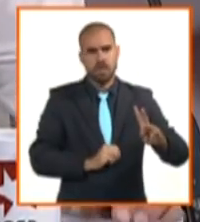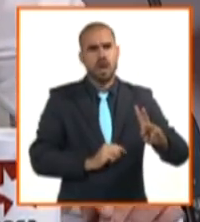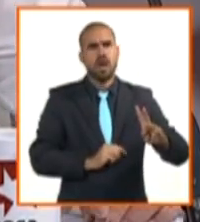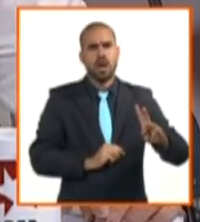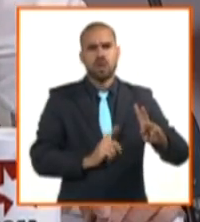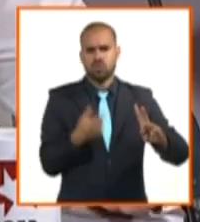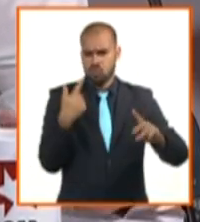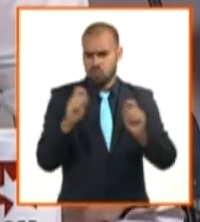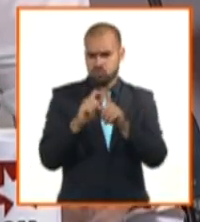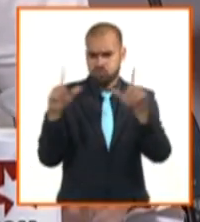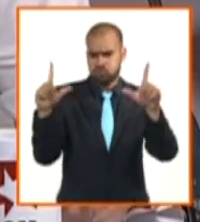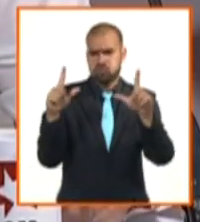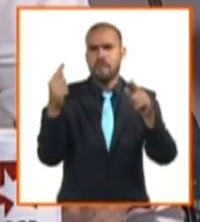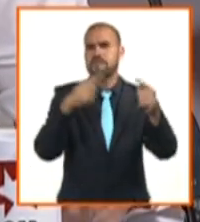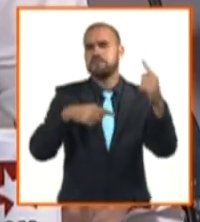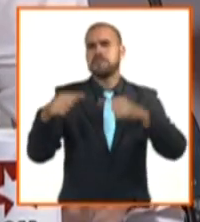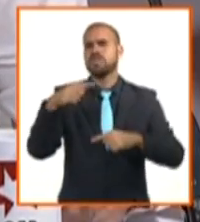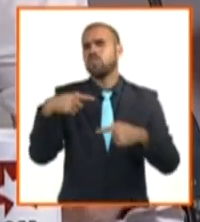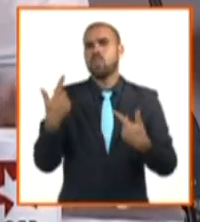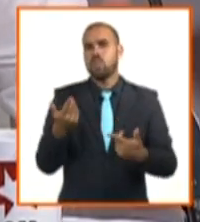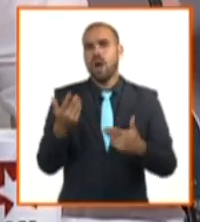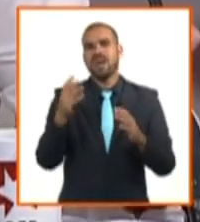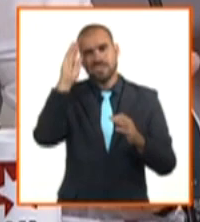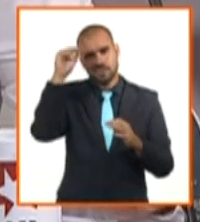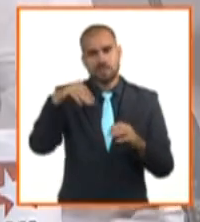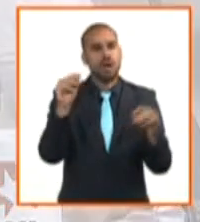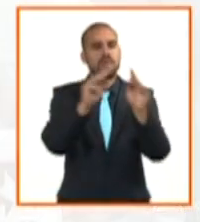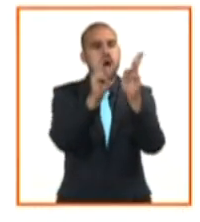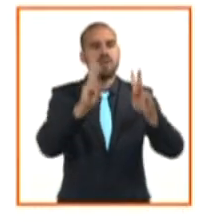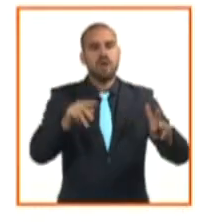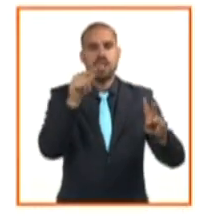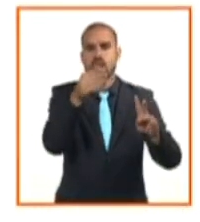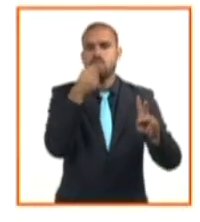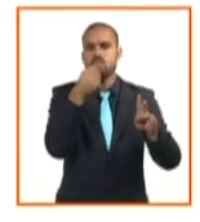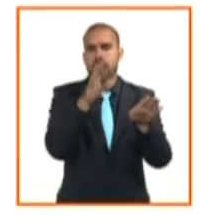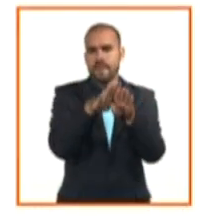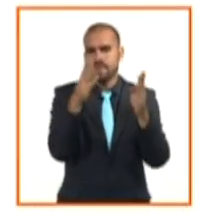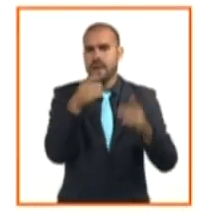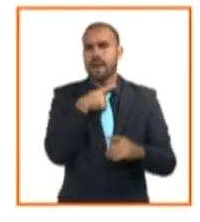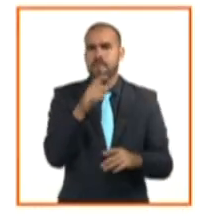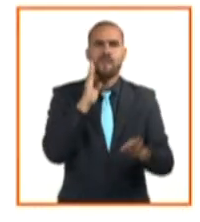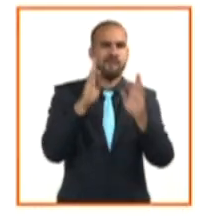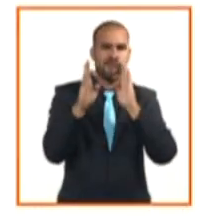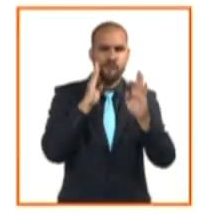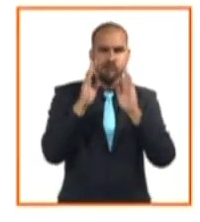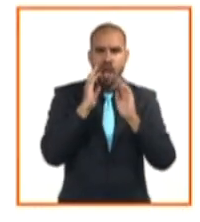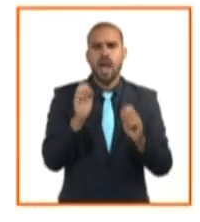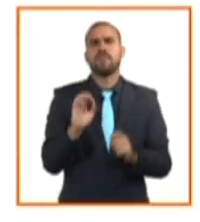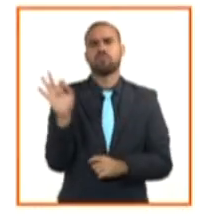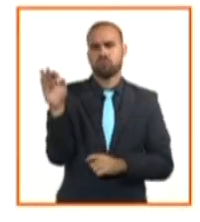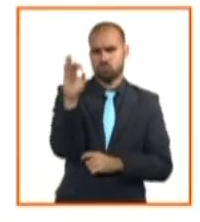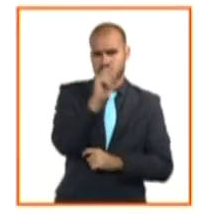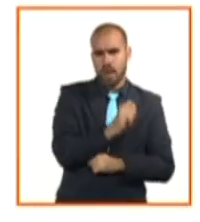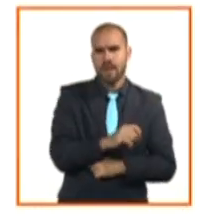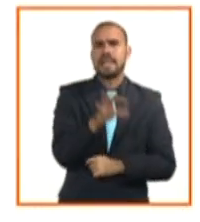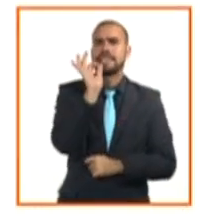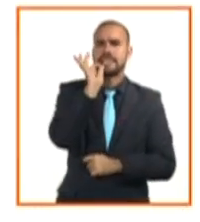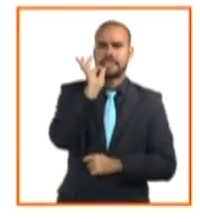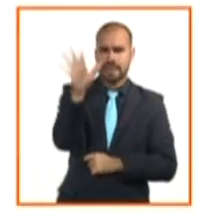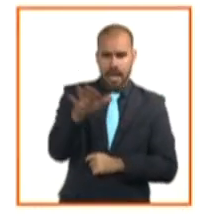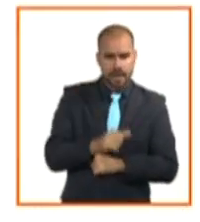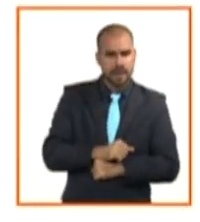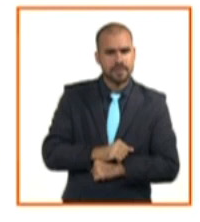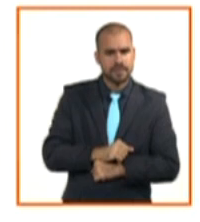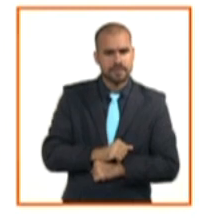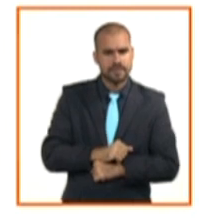nuestras principales sitios en facebook en twitter en el 'gran en telegram como usted decía